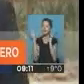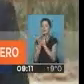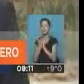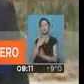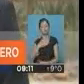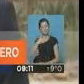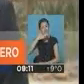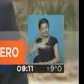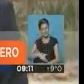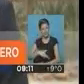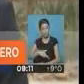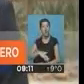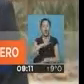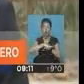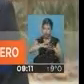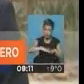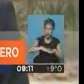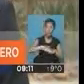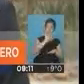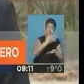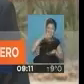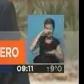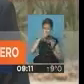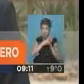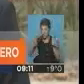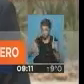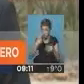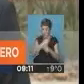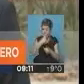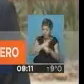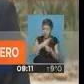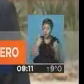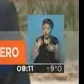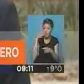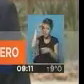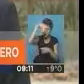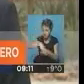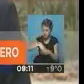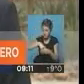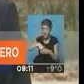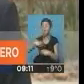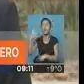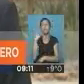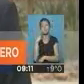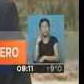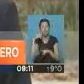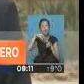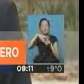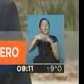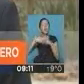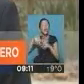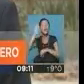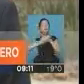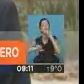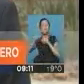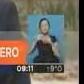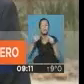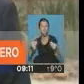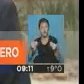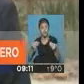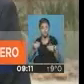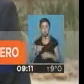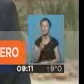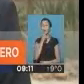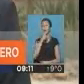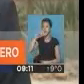quinto a séptimo grado de Santiago del Estero van a poder participar, van a poder interiorizarse un poco de qué es la tecnología, qué es la ciencia. ¿Y en dónde estamos